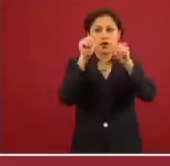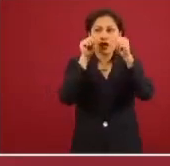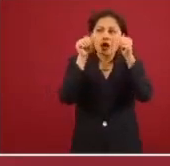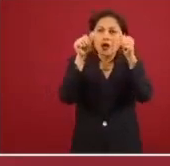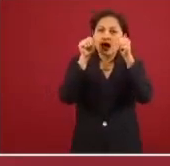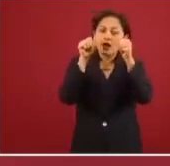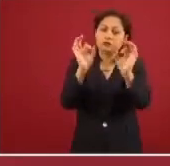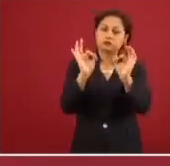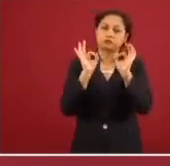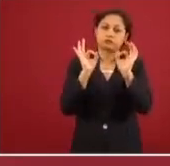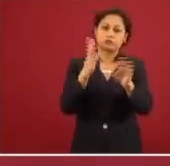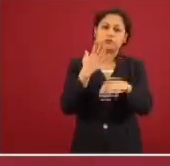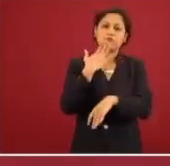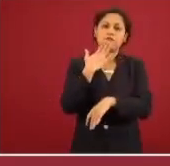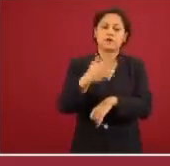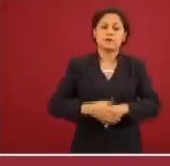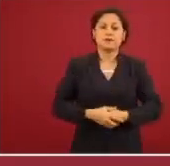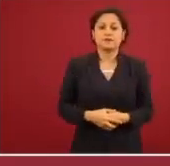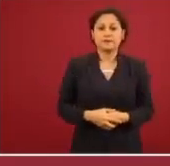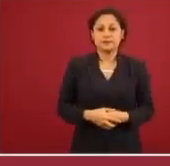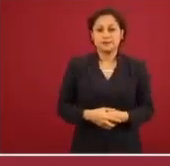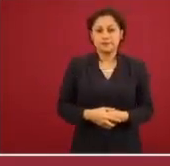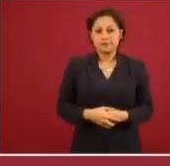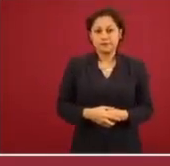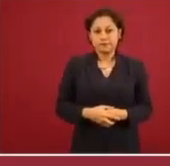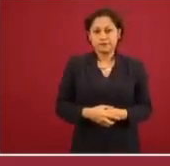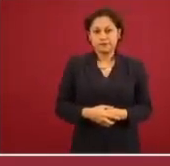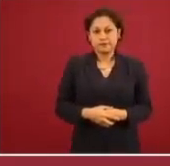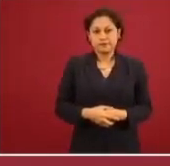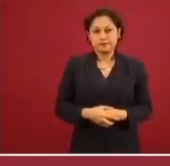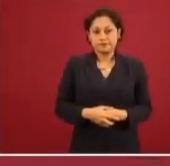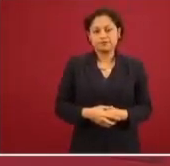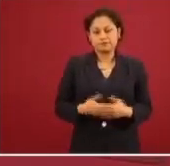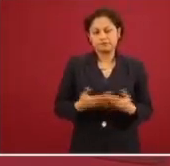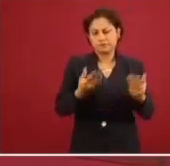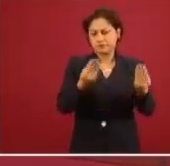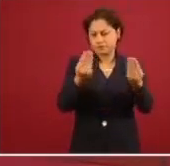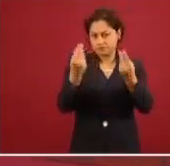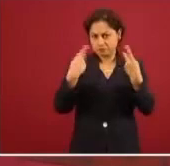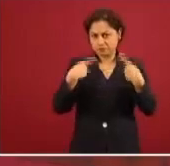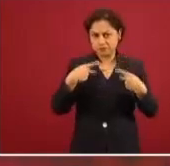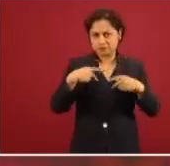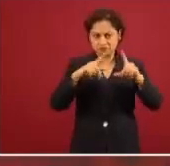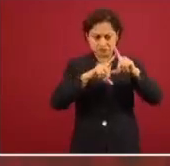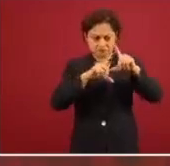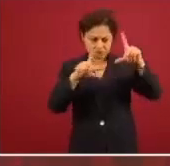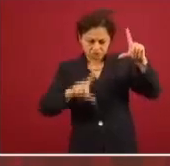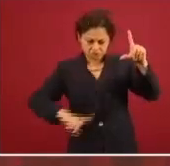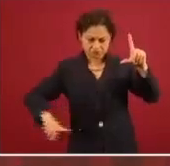a las recomendaciones en la mayoría del país.